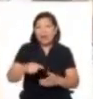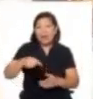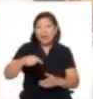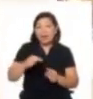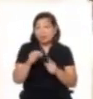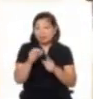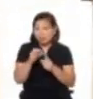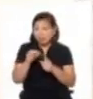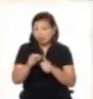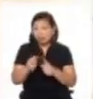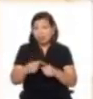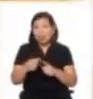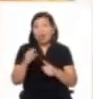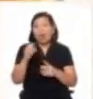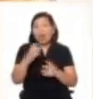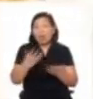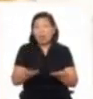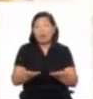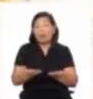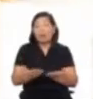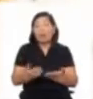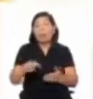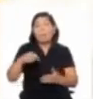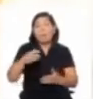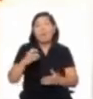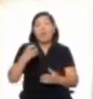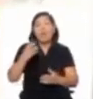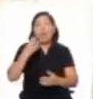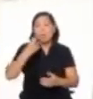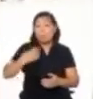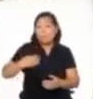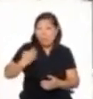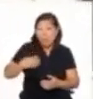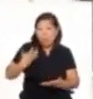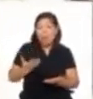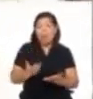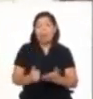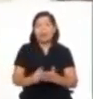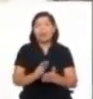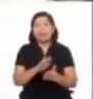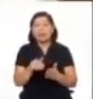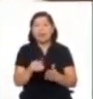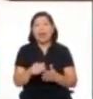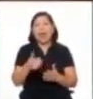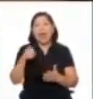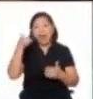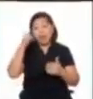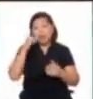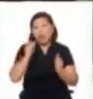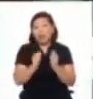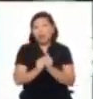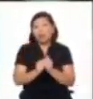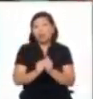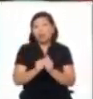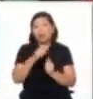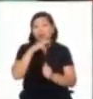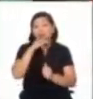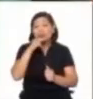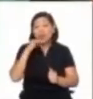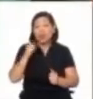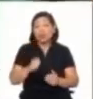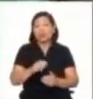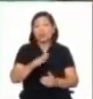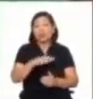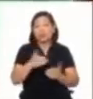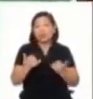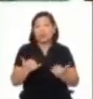lleva varias variedades de fruta, como membrillo, piña, melocotón, y el cuáquer con leche y con chocolate. Saludable, por supuesto, para